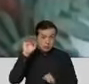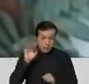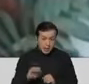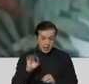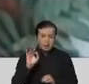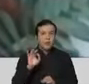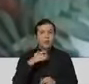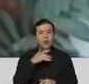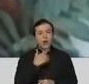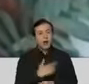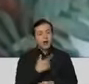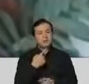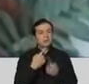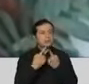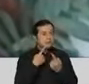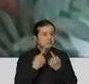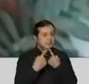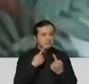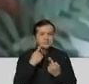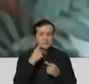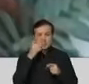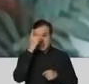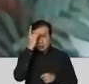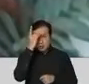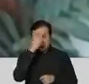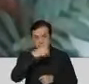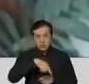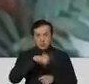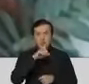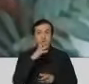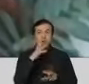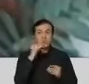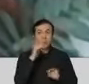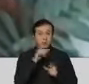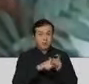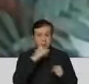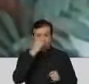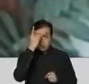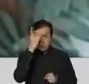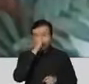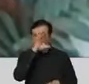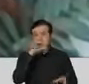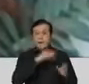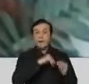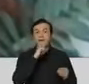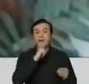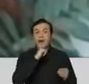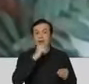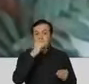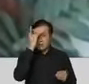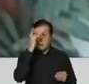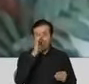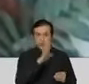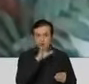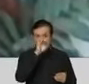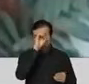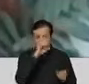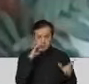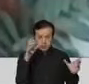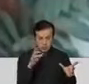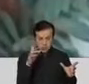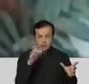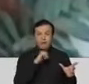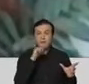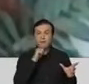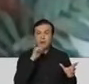buenas. ¿Qué es lo que entendieron los tenedores? Estamos hablando de cientos de miles de tenedores. Todavía no son todos los tenedores de la deuda, es el 50%.